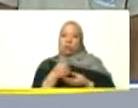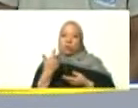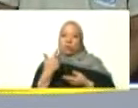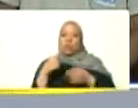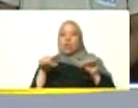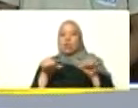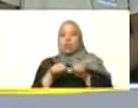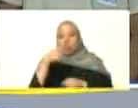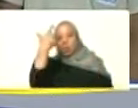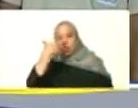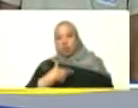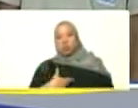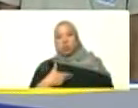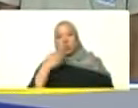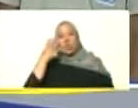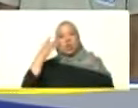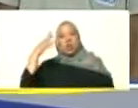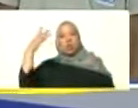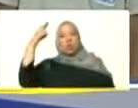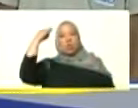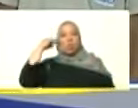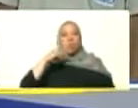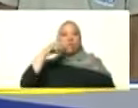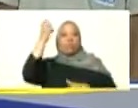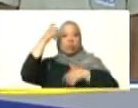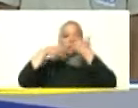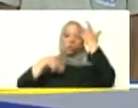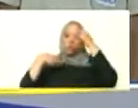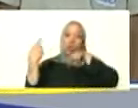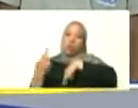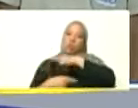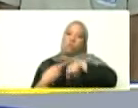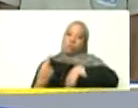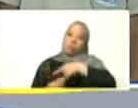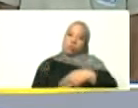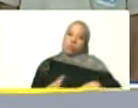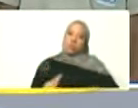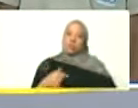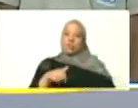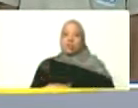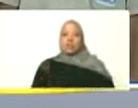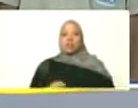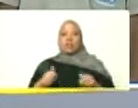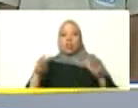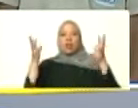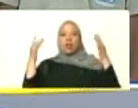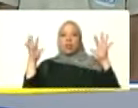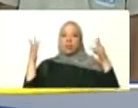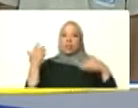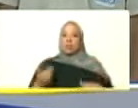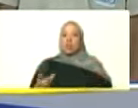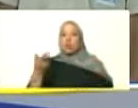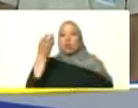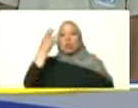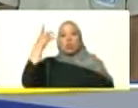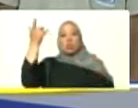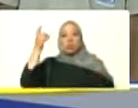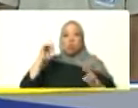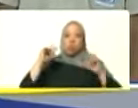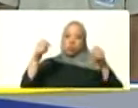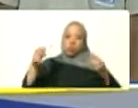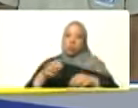ser leal a los sueños originales de la revolución. Y en esta etapa ser leal a los sueños